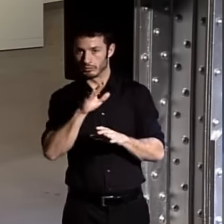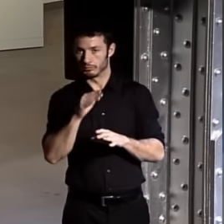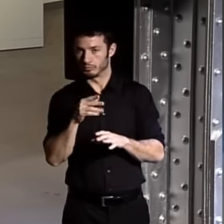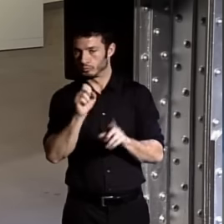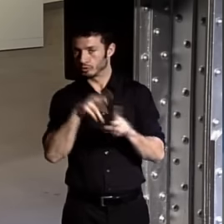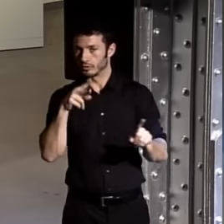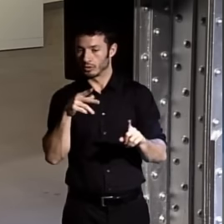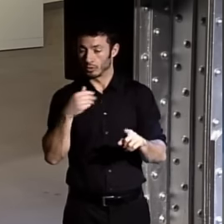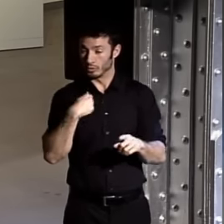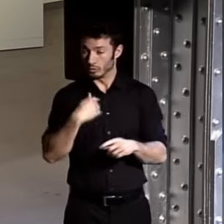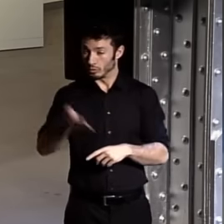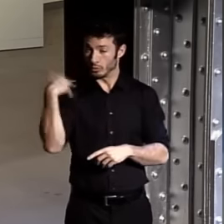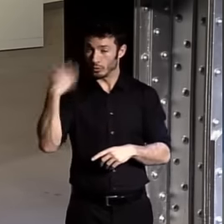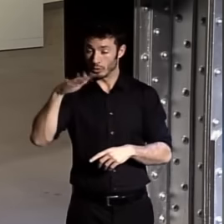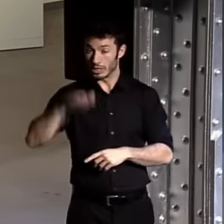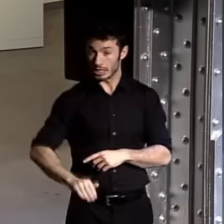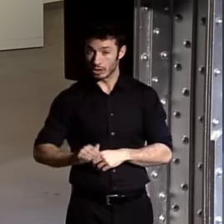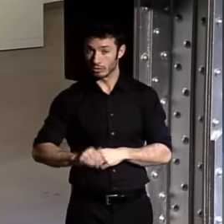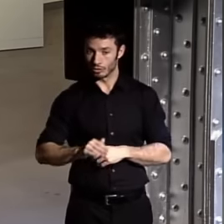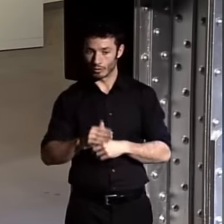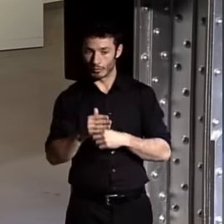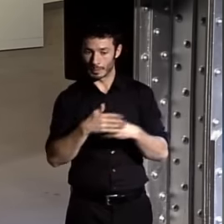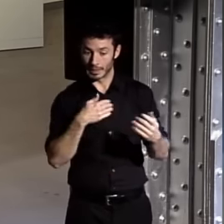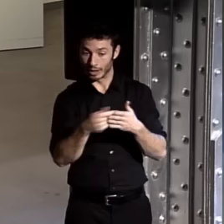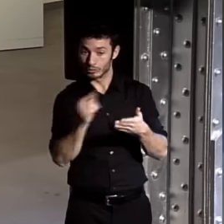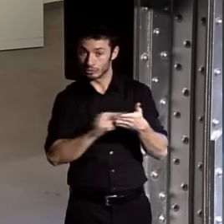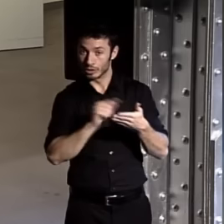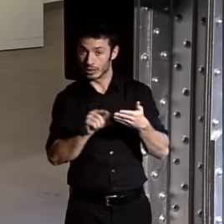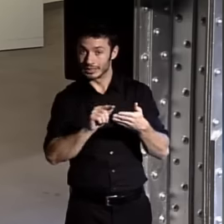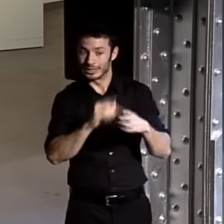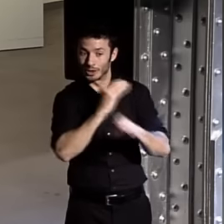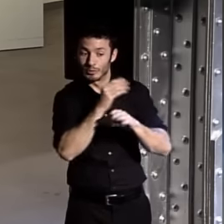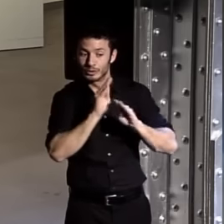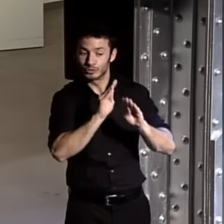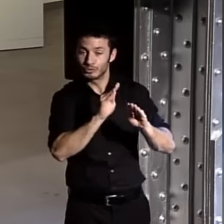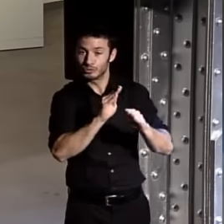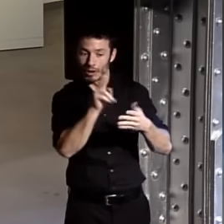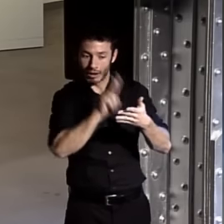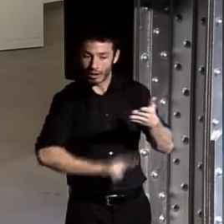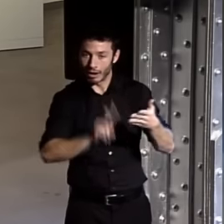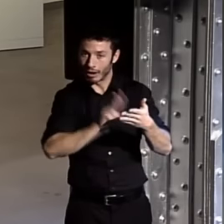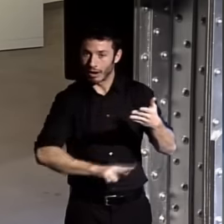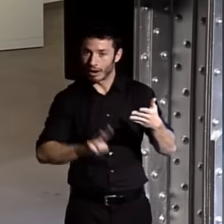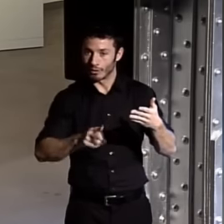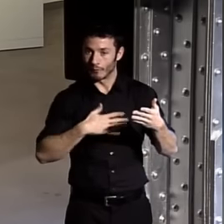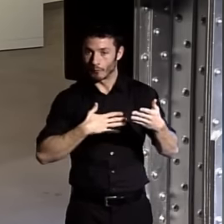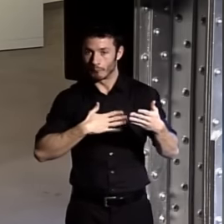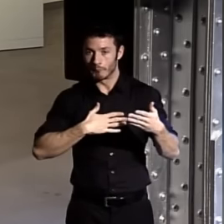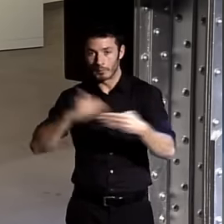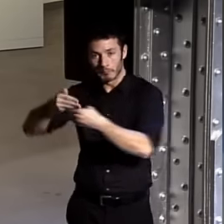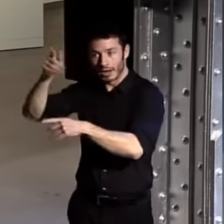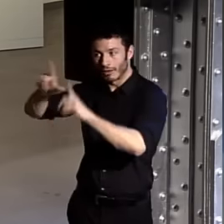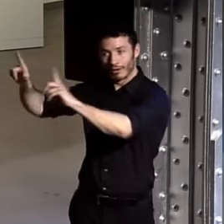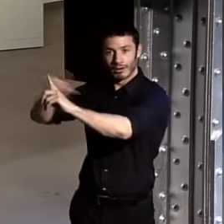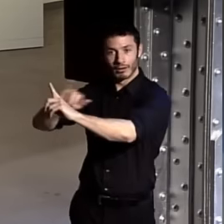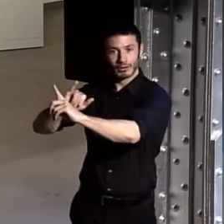niño y desde que era adolescente he leído obras de ellos que ahora algunas las tengo en las paredes y las he visto in situ en vivo y me han creado